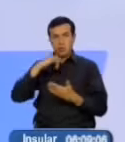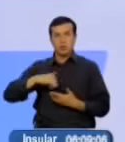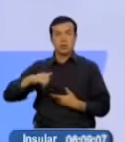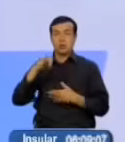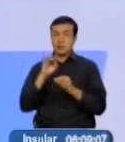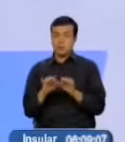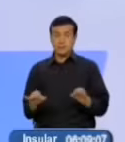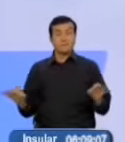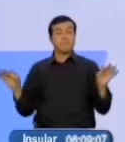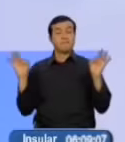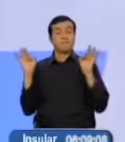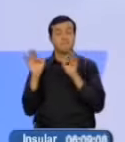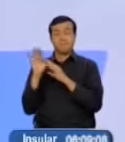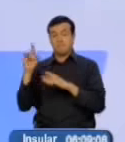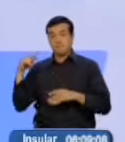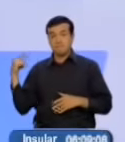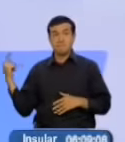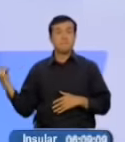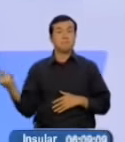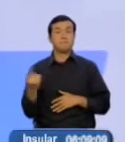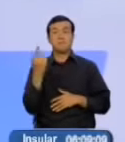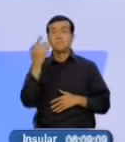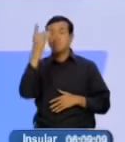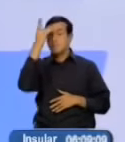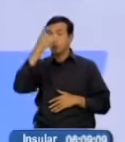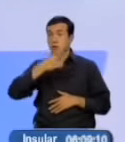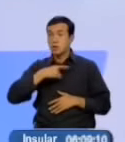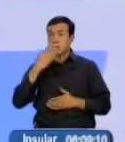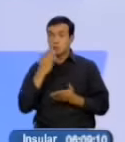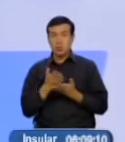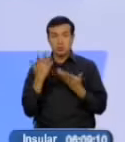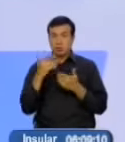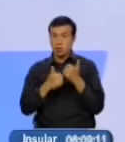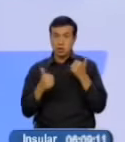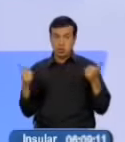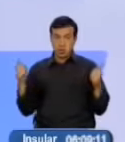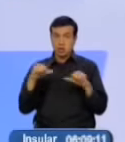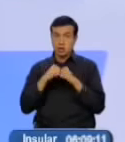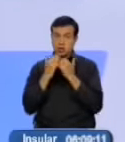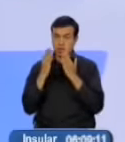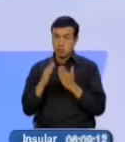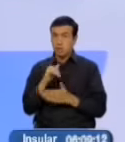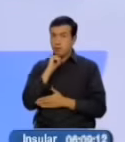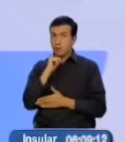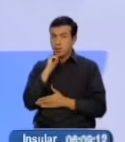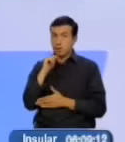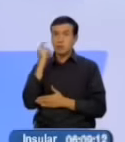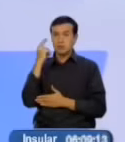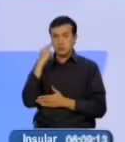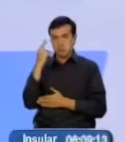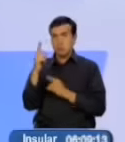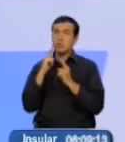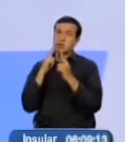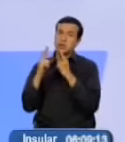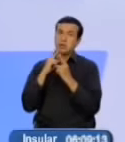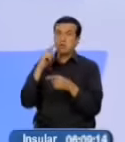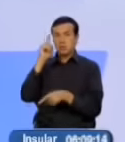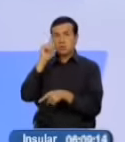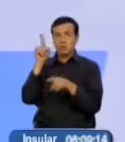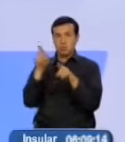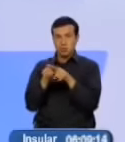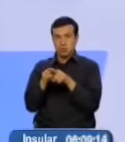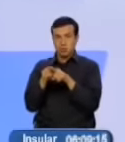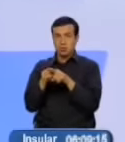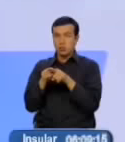importante. Nosotros todavía no hemos cerrado las decisiones respecto de las candidaturas a la Asamblea. Eso se hará en diálogo y en acuerdo con las